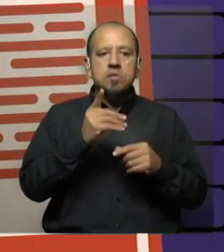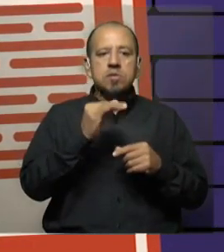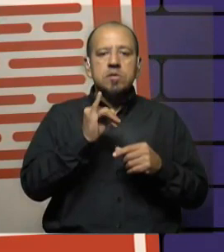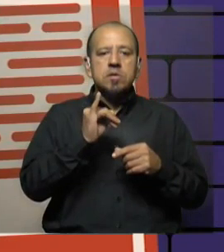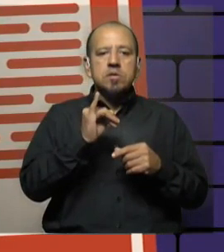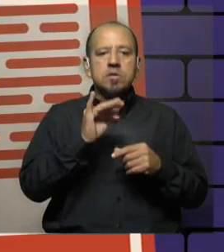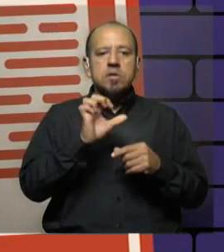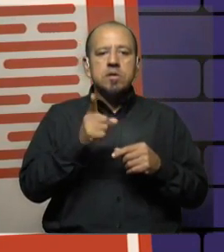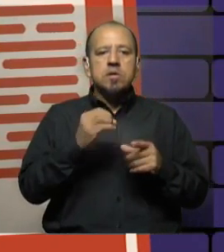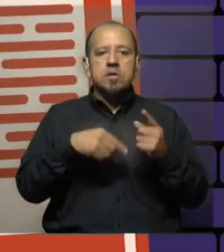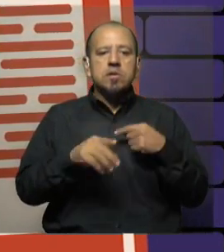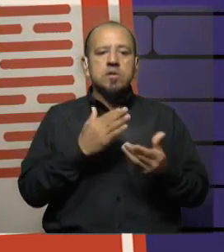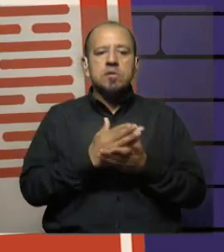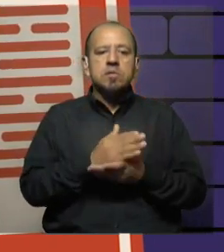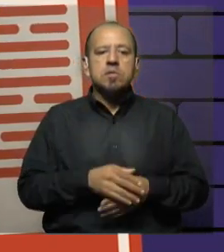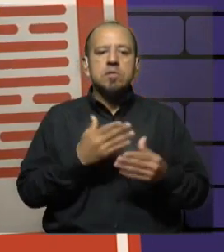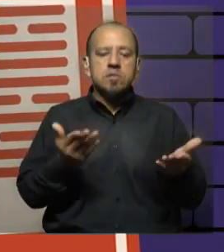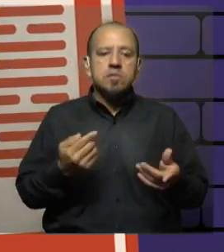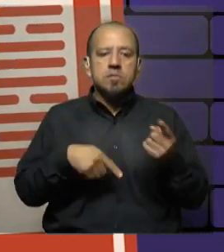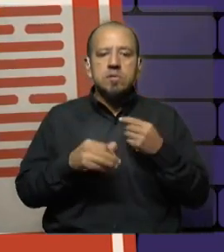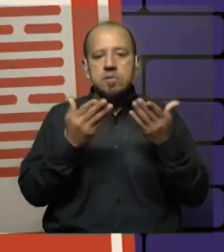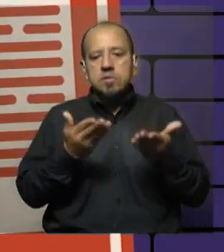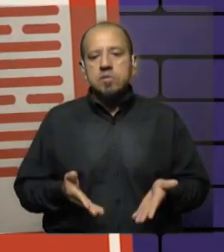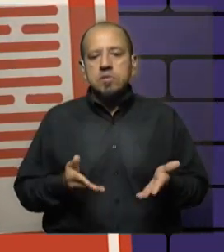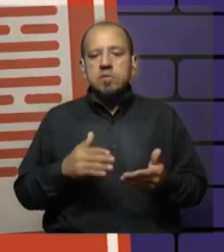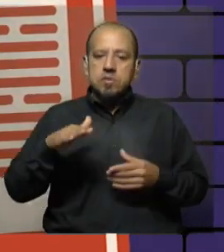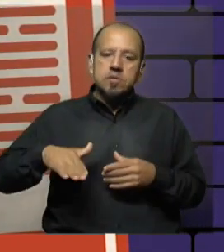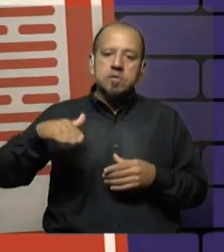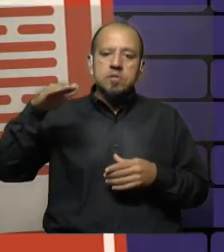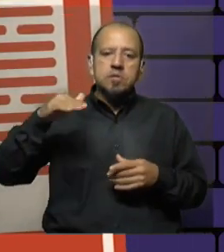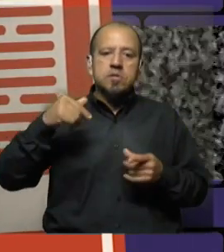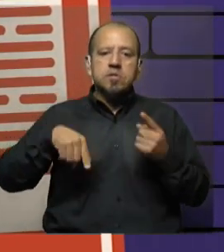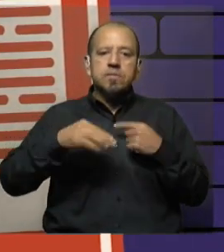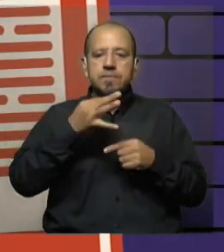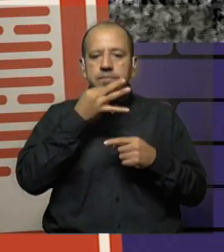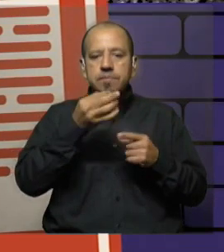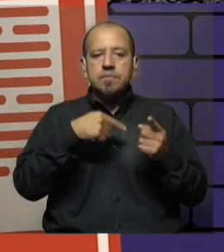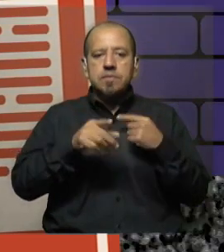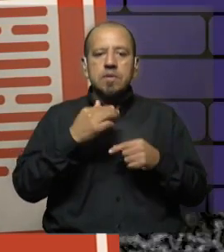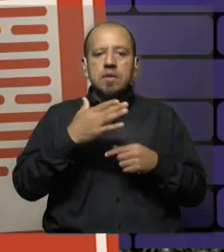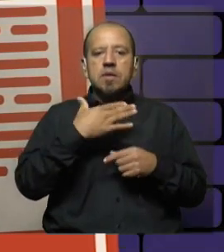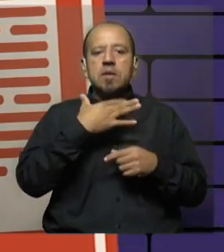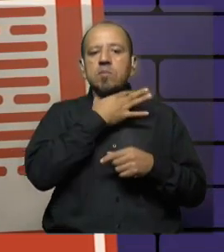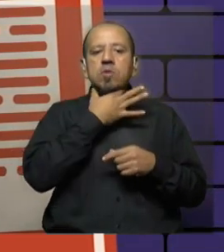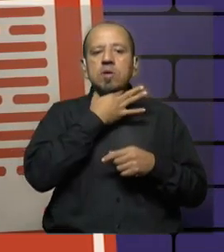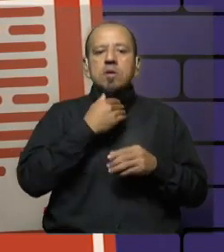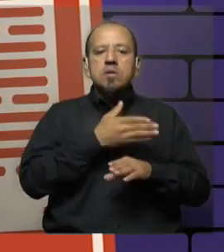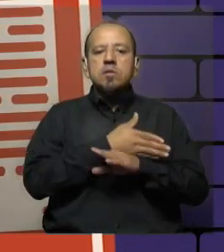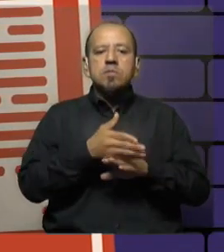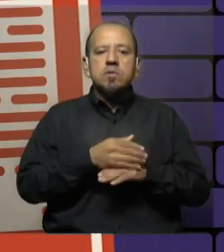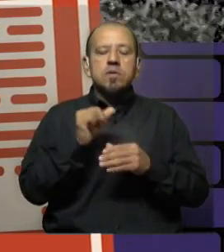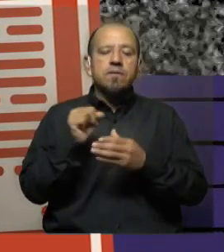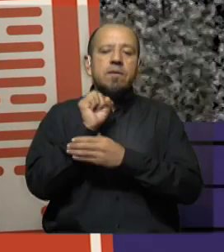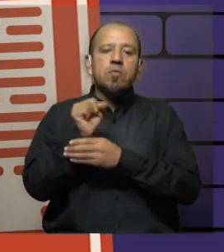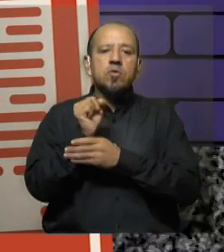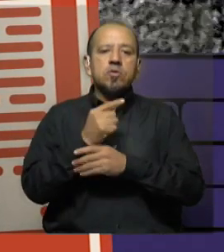curva siempre fue un canchero para la estética desde los amigos del barrio le decían el poleras más tarde sería famoso